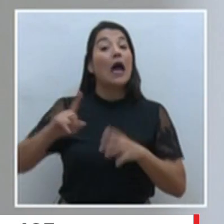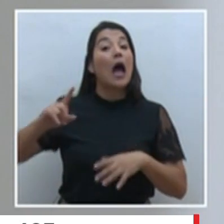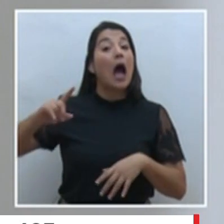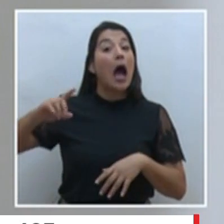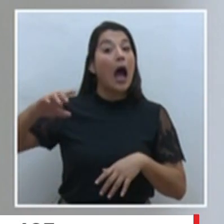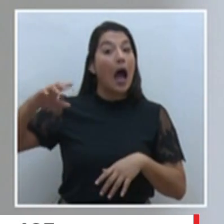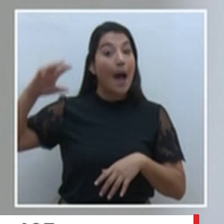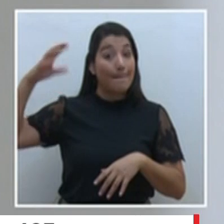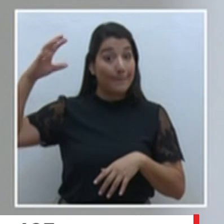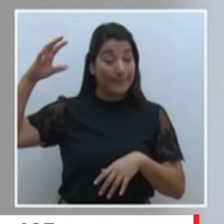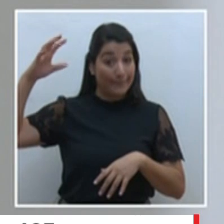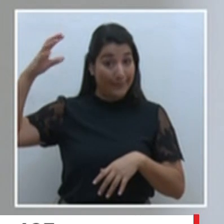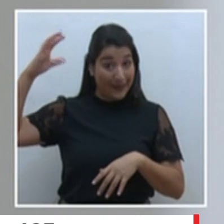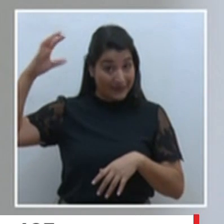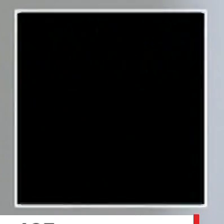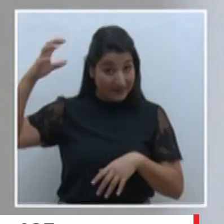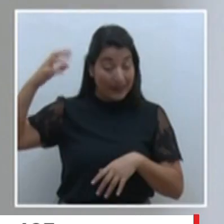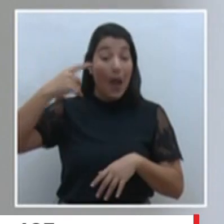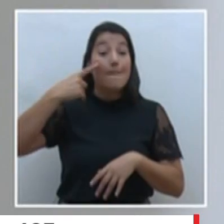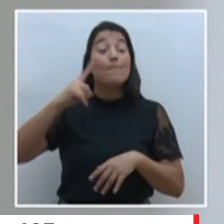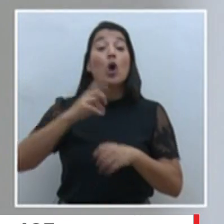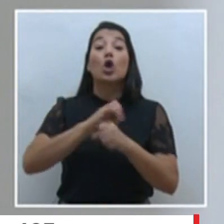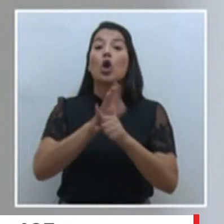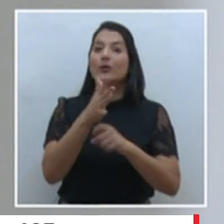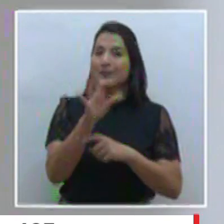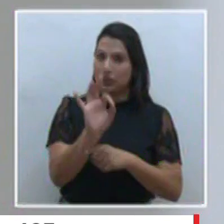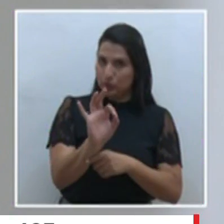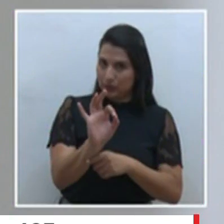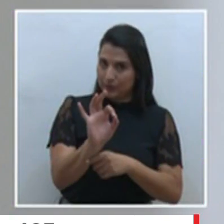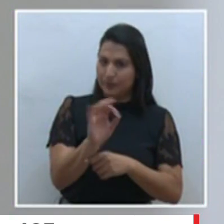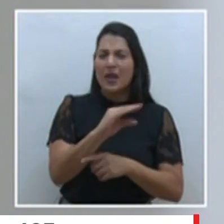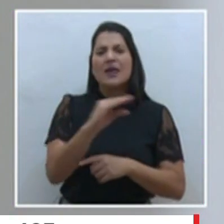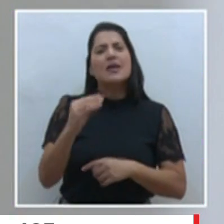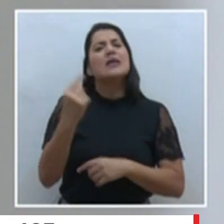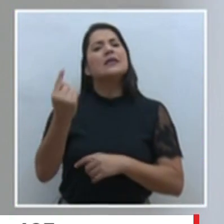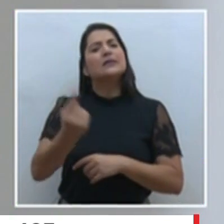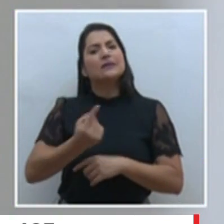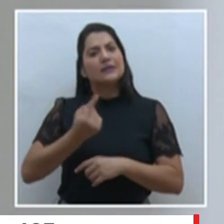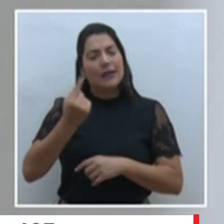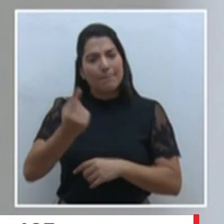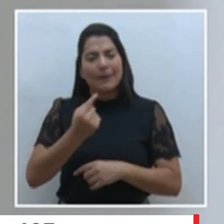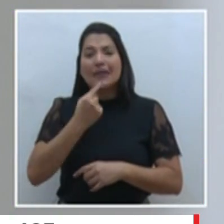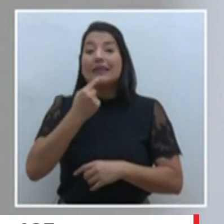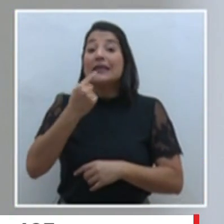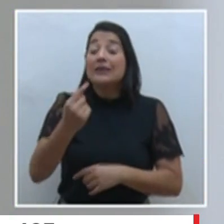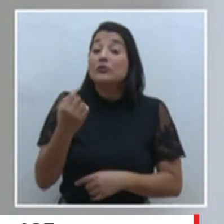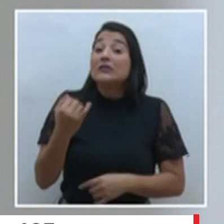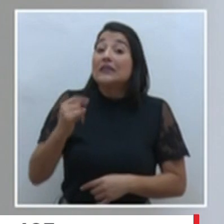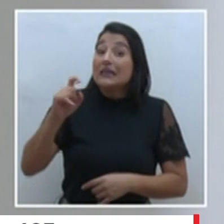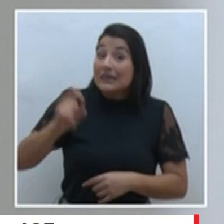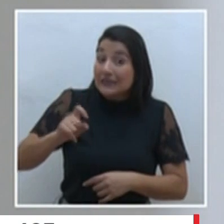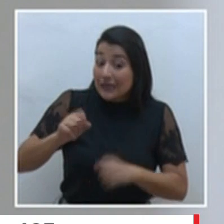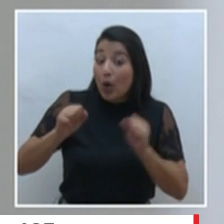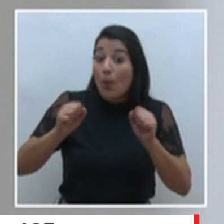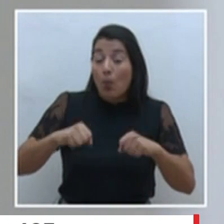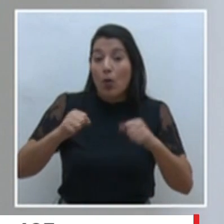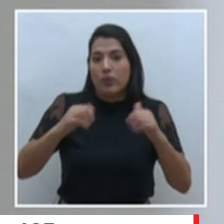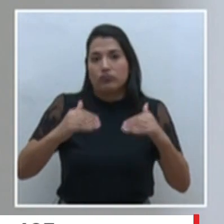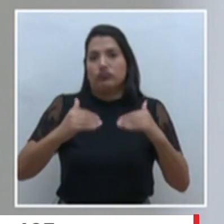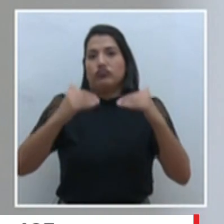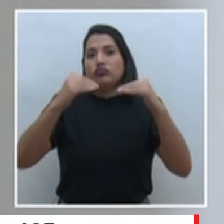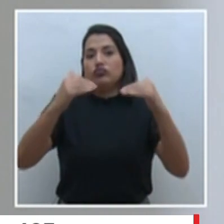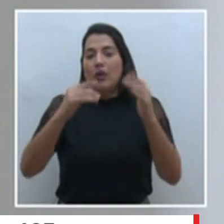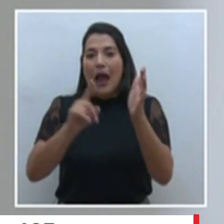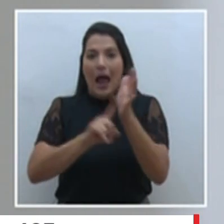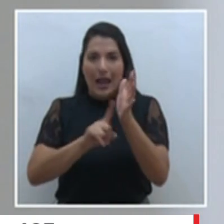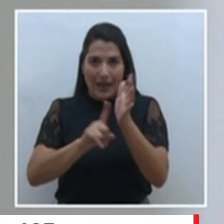el COVID-19, y siempre hemos mencionado que en caso de ser necesario ampliaríamos los niveles de